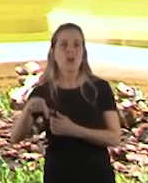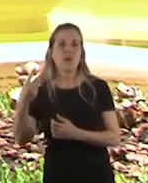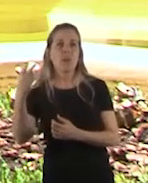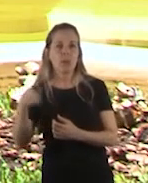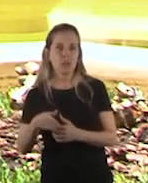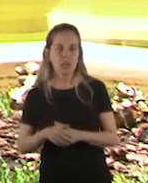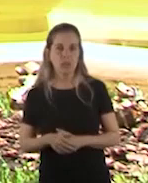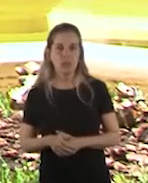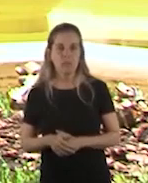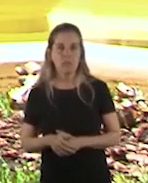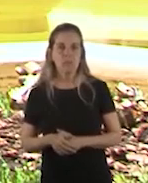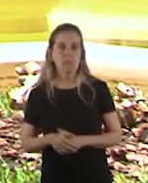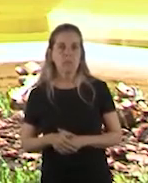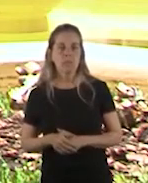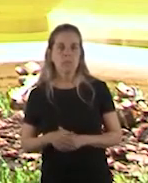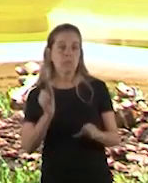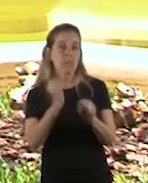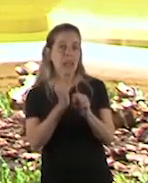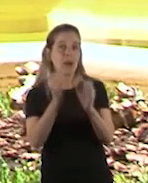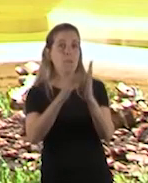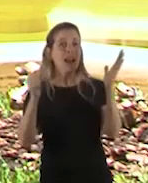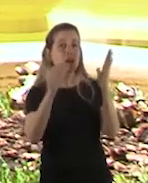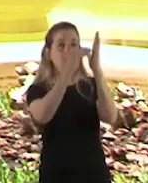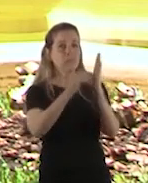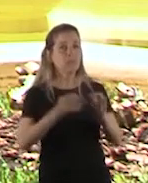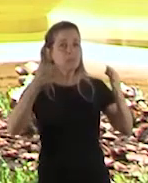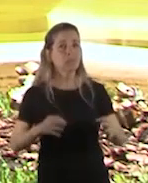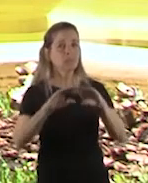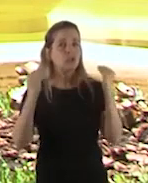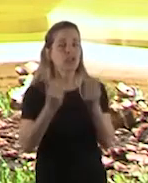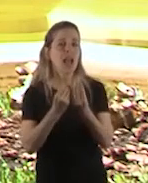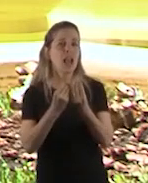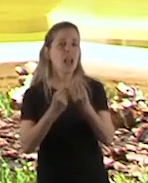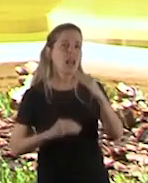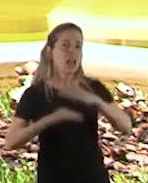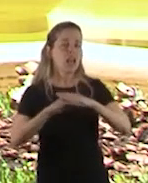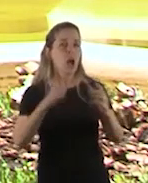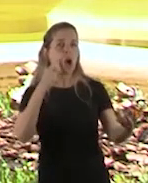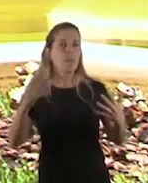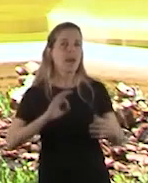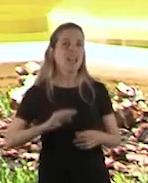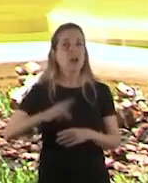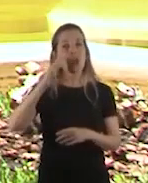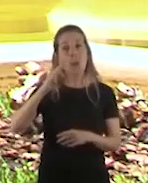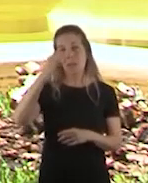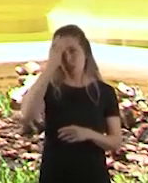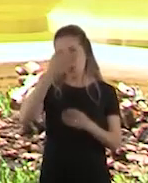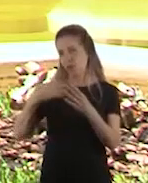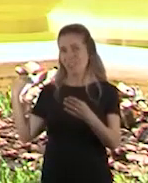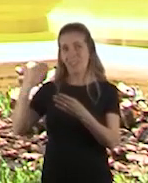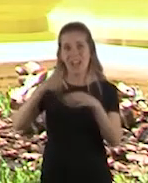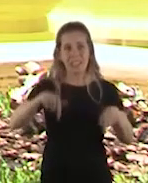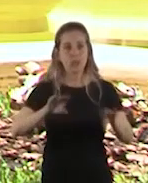6,2%. El total del empleo registrado llegó a niveles máximos desde 2012, con